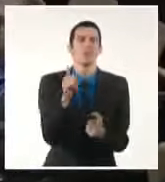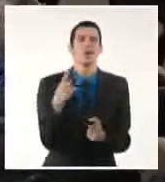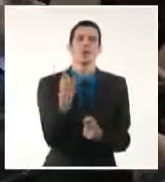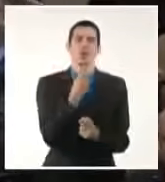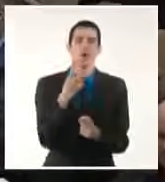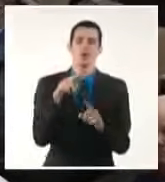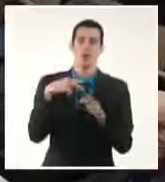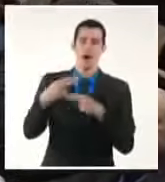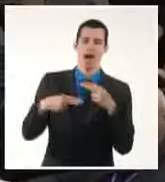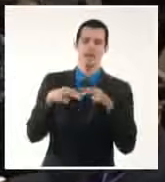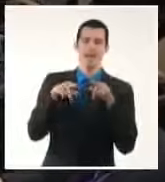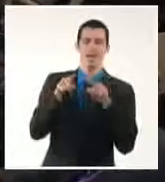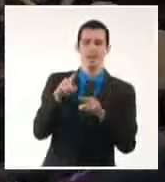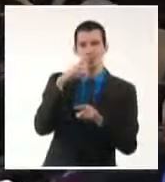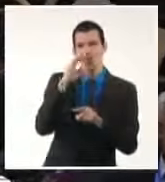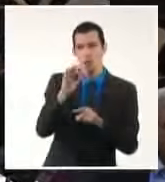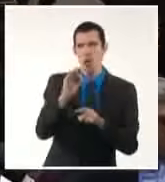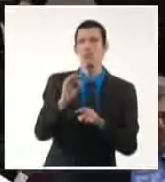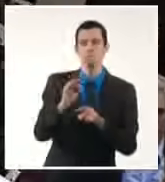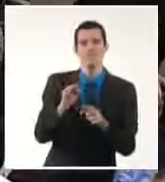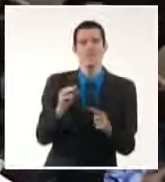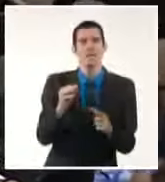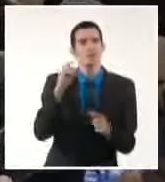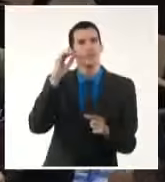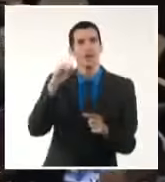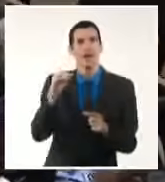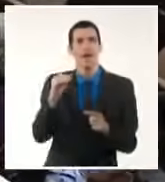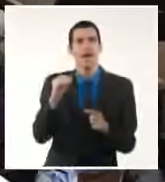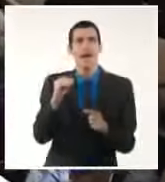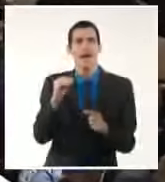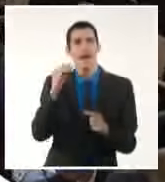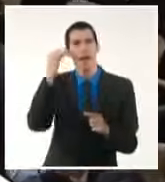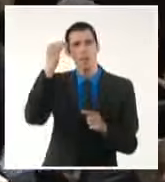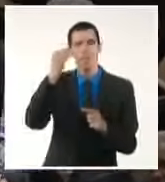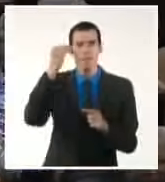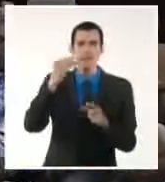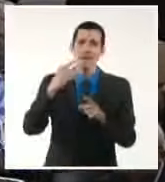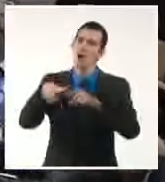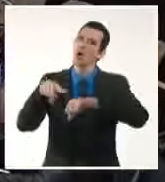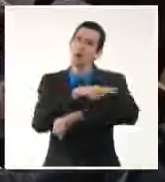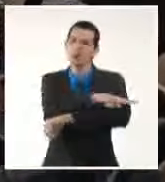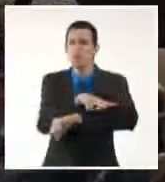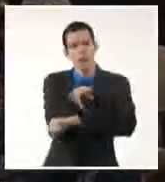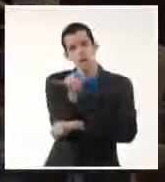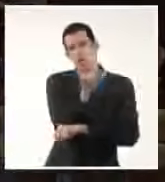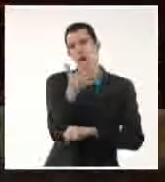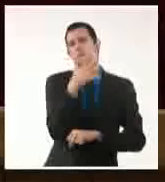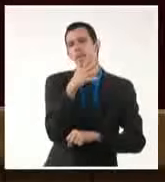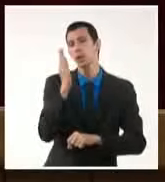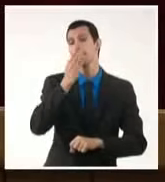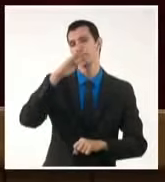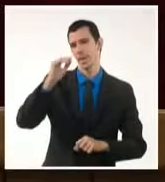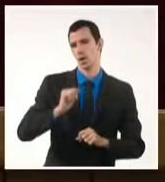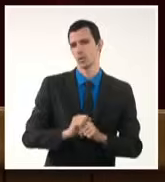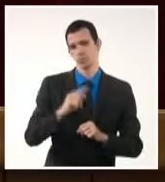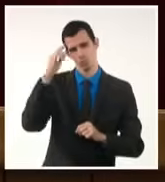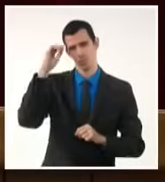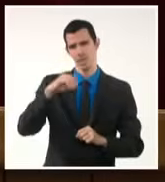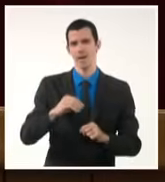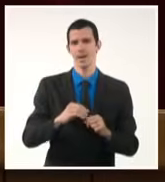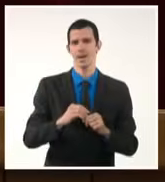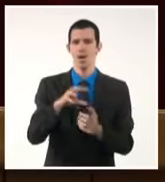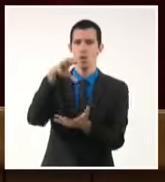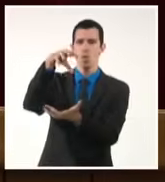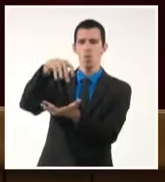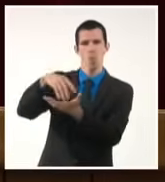Gaza, mientras las bombas sionistas caen sobre barrios, escuelas y hospitales con el criminal propósito